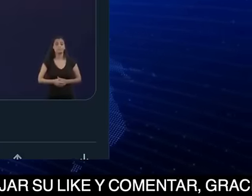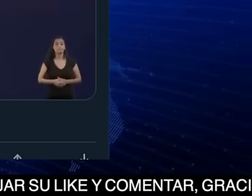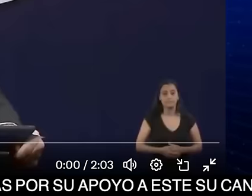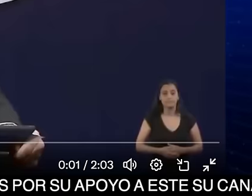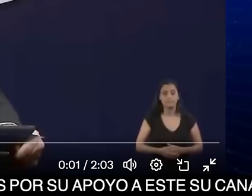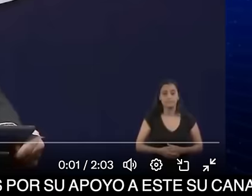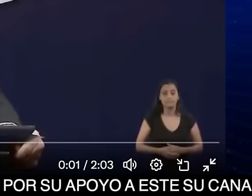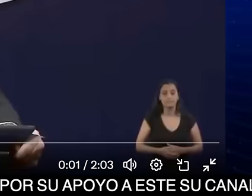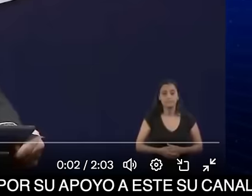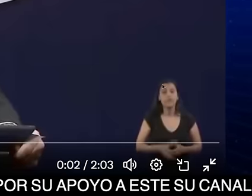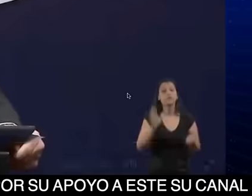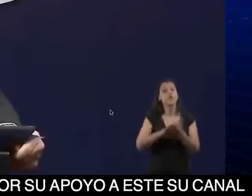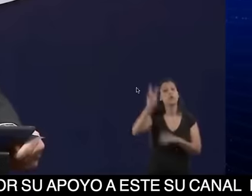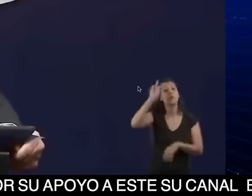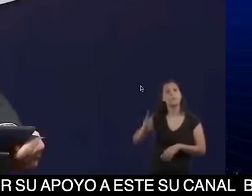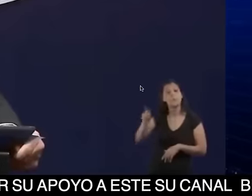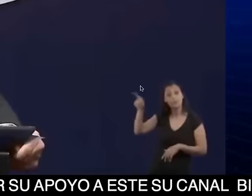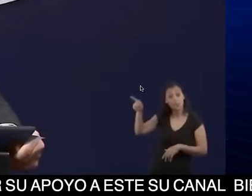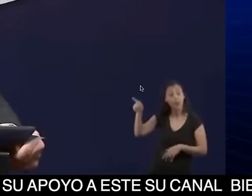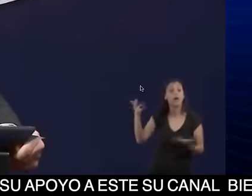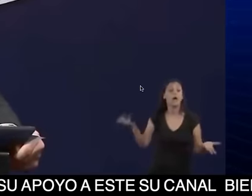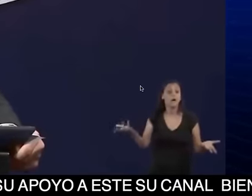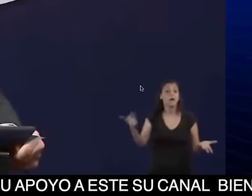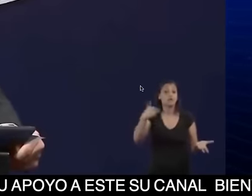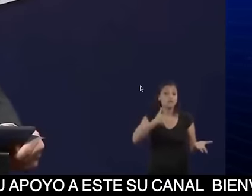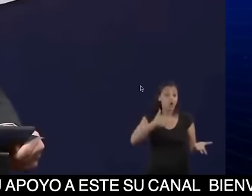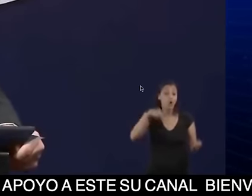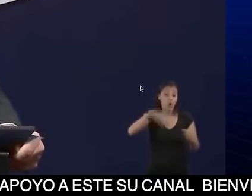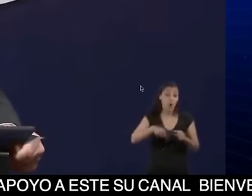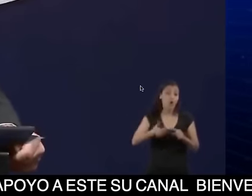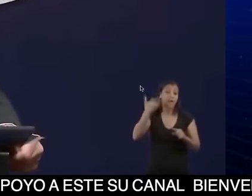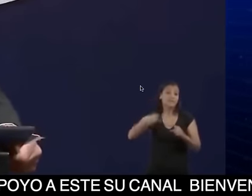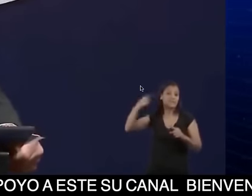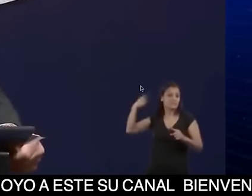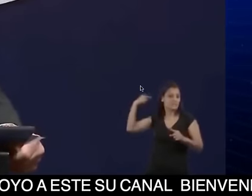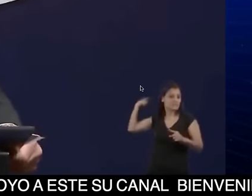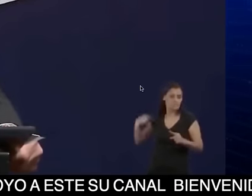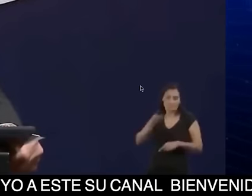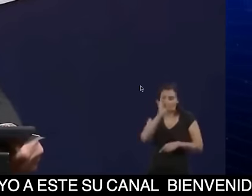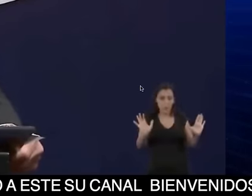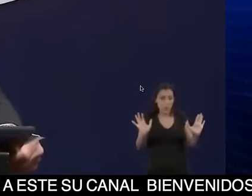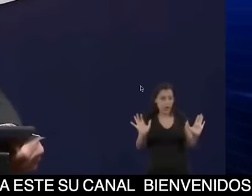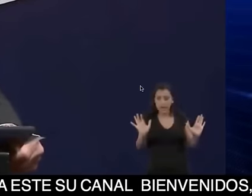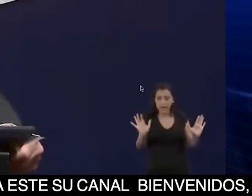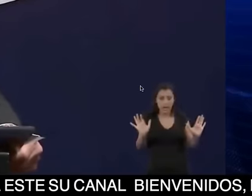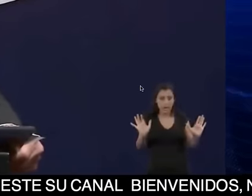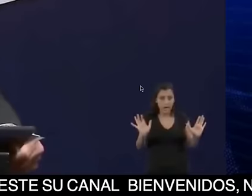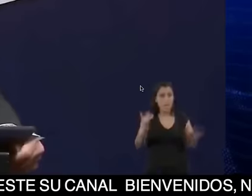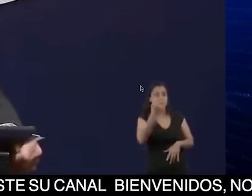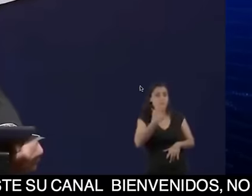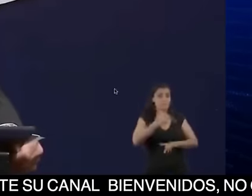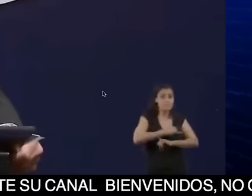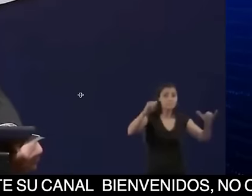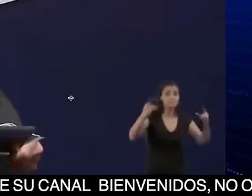Argentina y Venezuela yo no Ni hoy ni ayer Ni antes de ayer ni la semana pasada ni nunca te voy a mentir